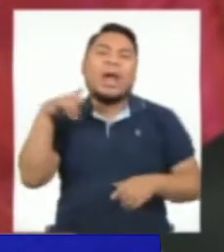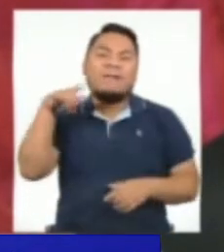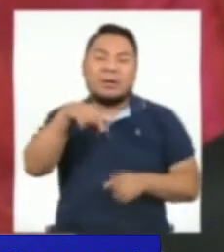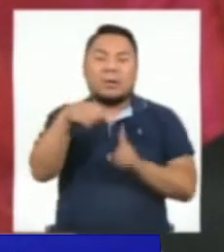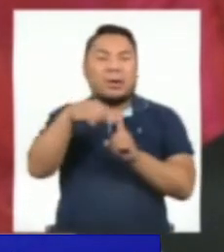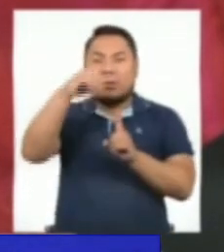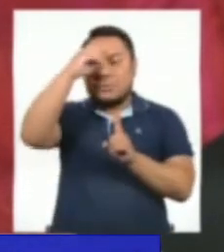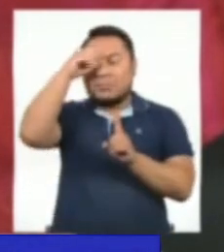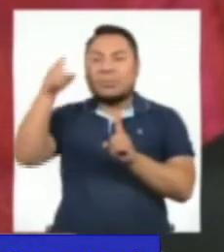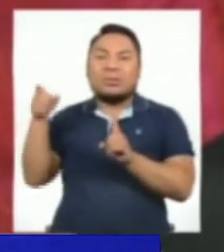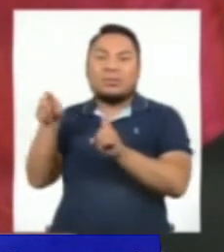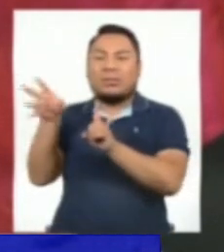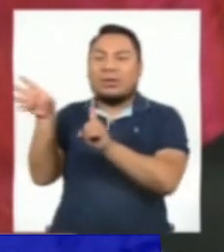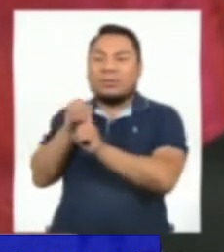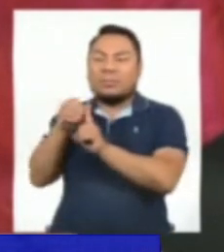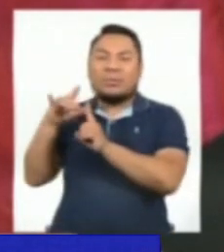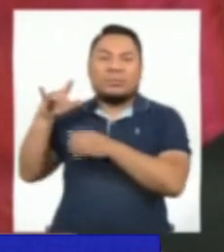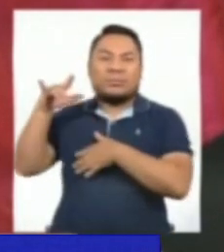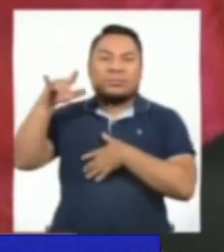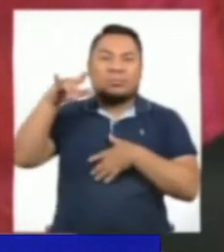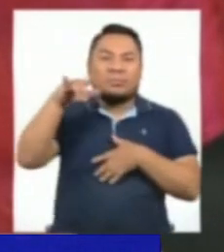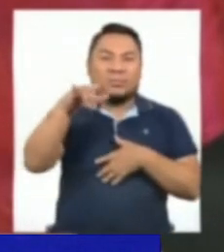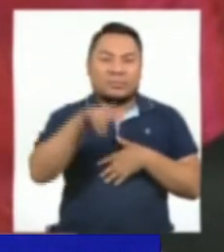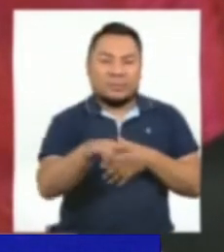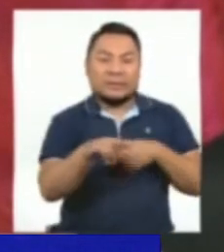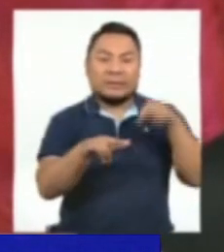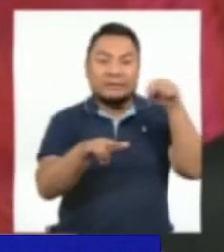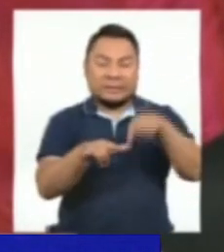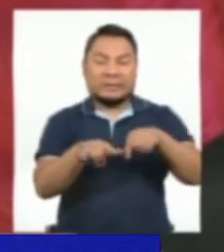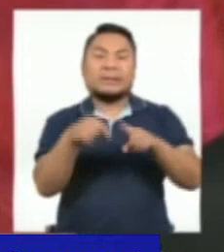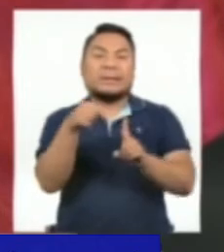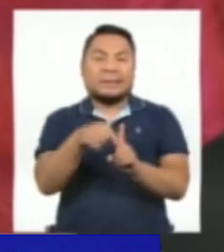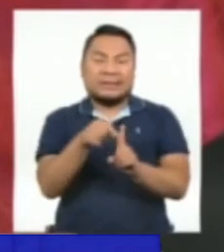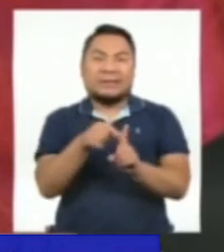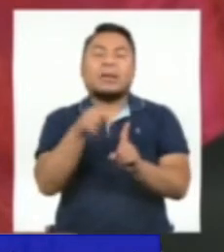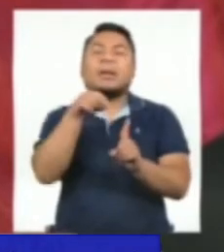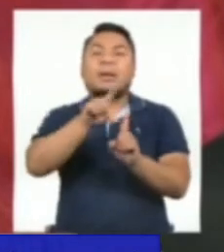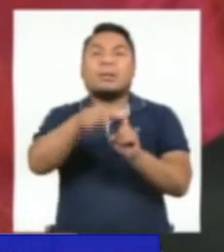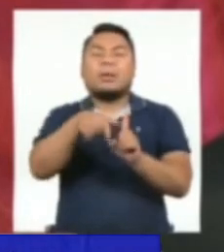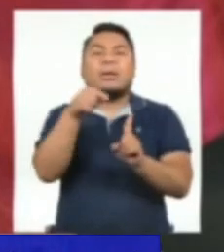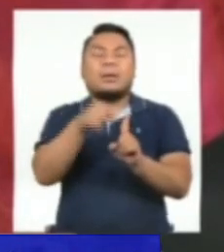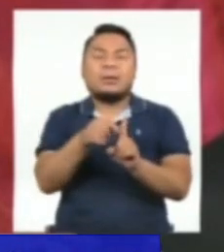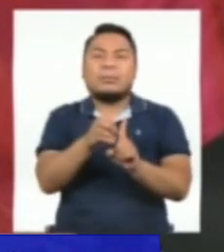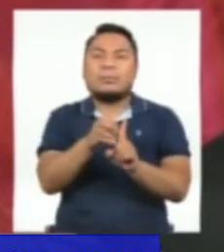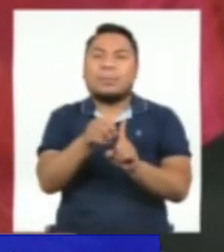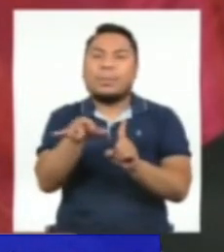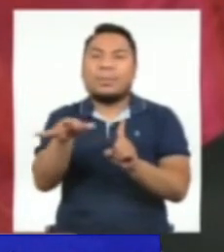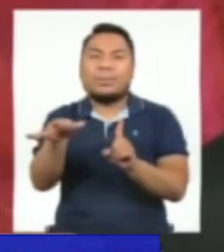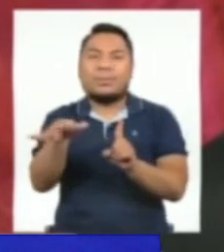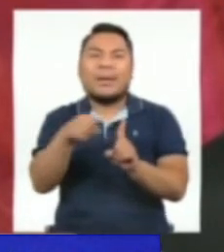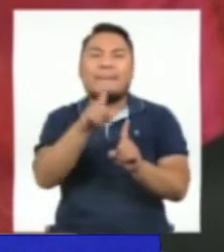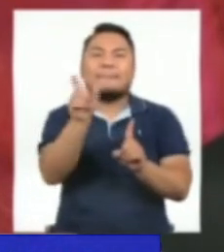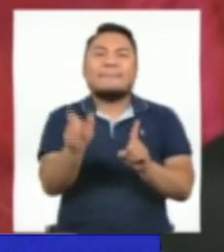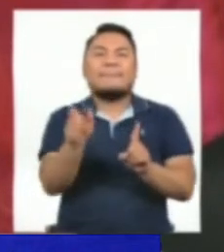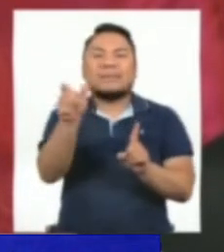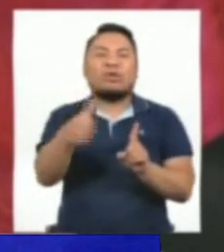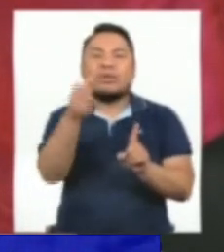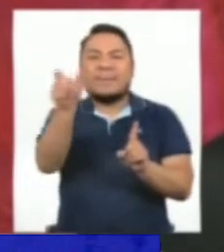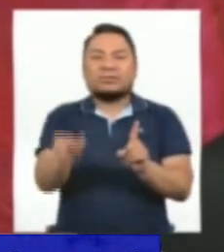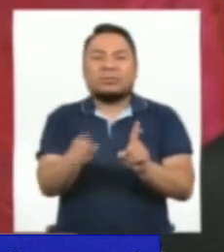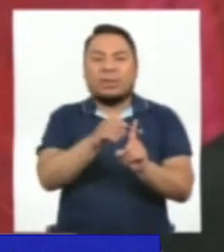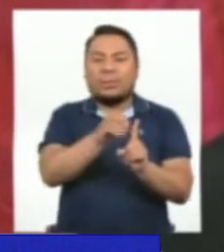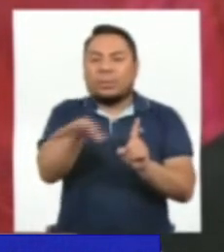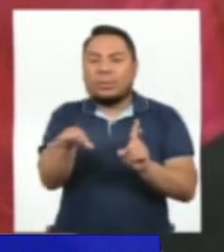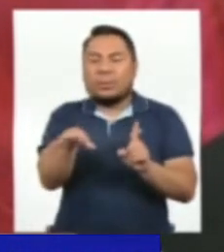contagió a su entorno y hemos comenzado desde ahí a comenzar el control pero luego también este virus se